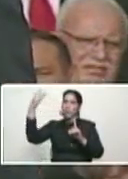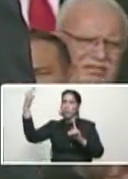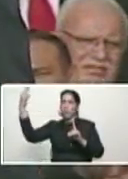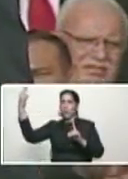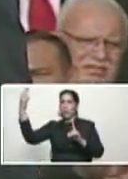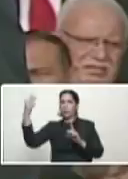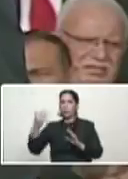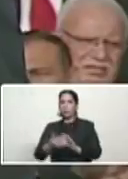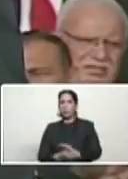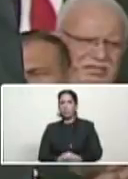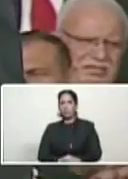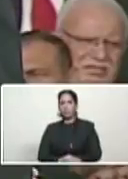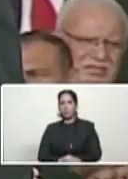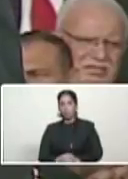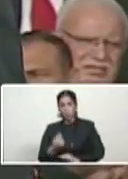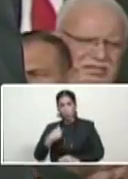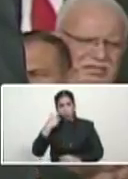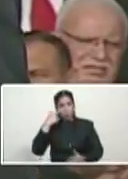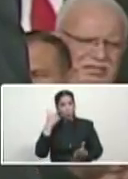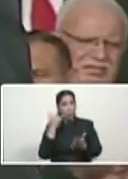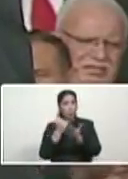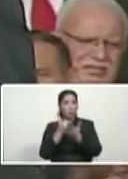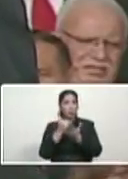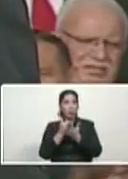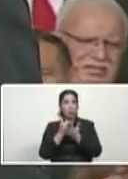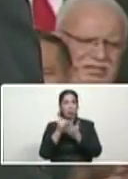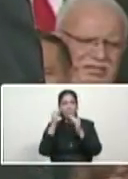Fui testigo bajo la lluvia